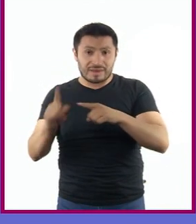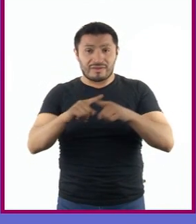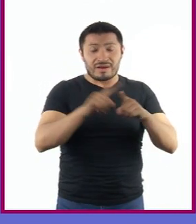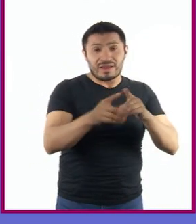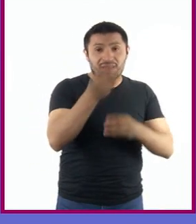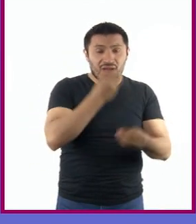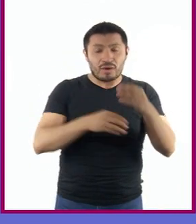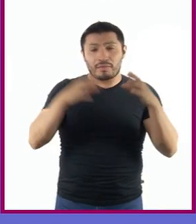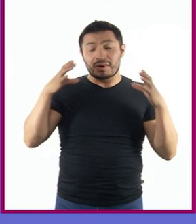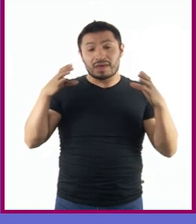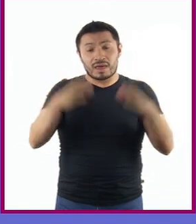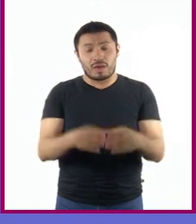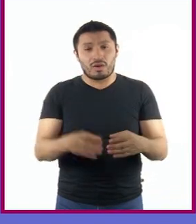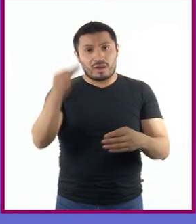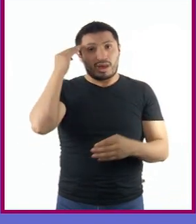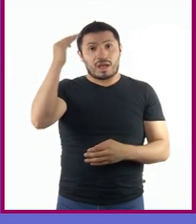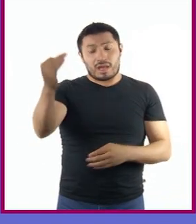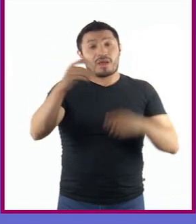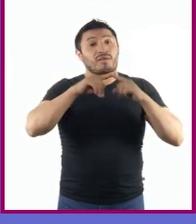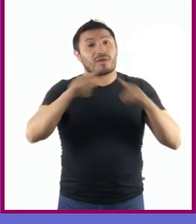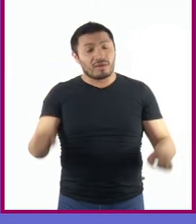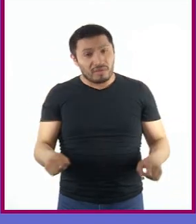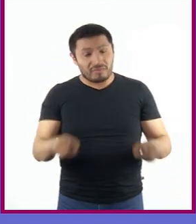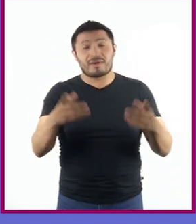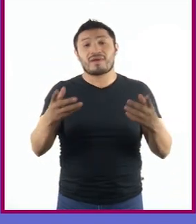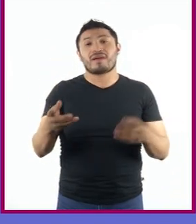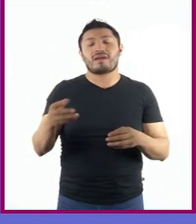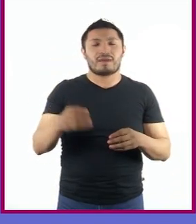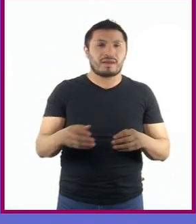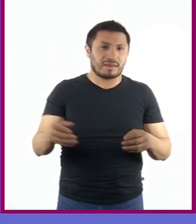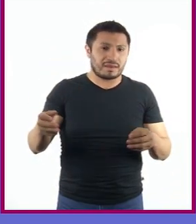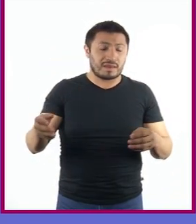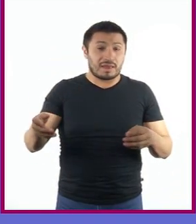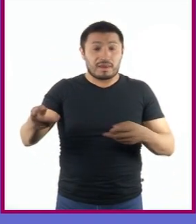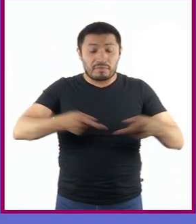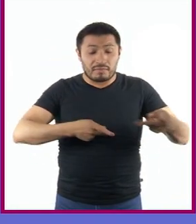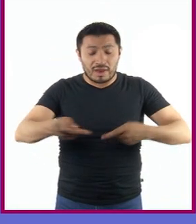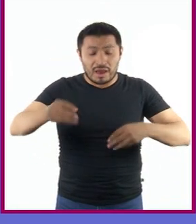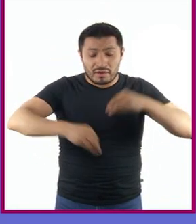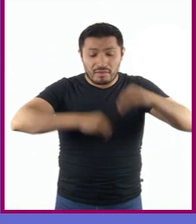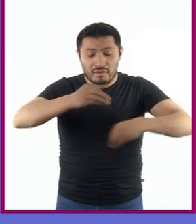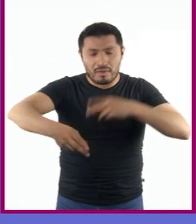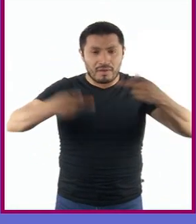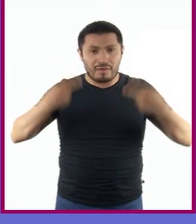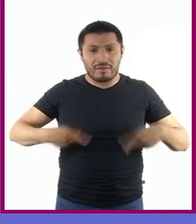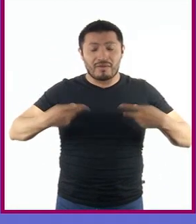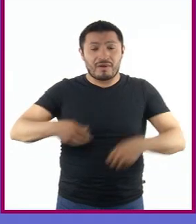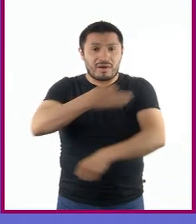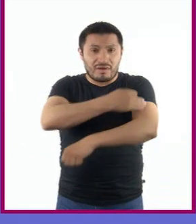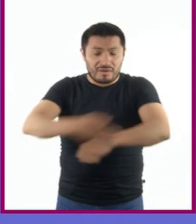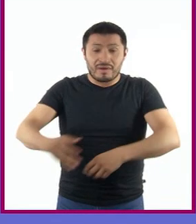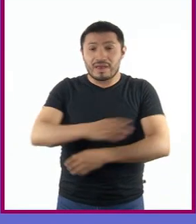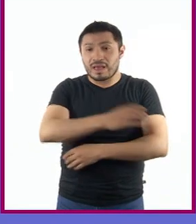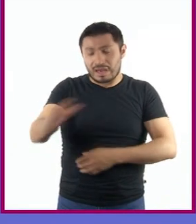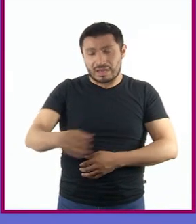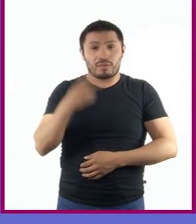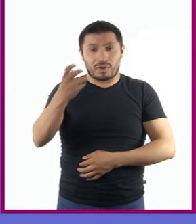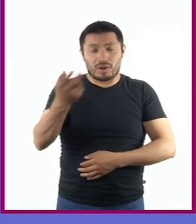locales, de temporada, producidos o recolectados por las familias campesinas. Al hacerlo, no solamente